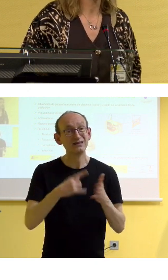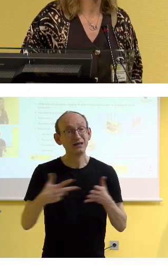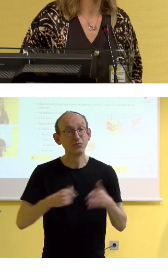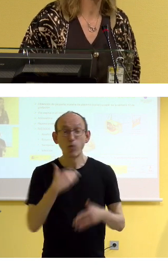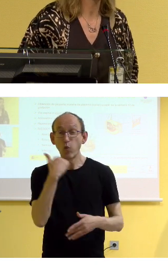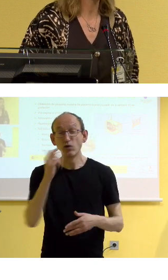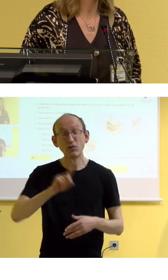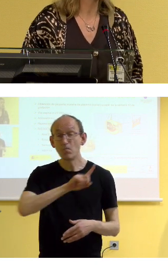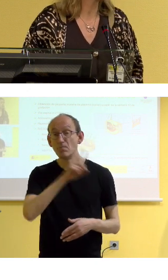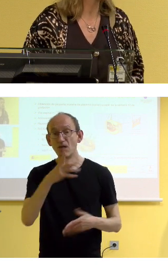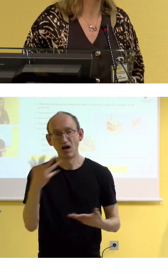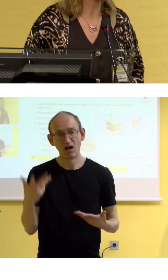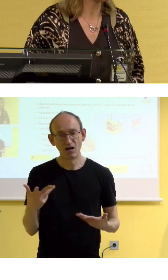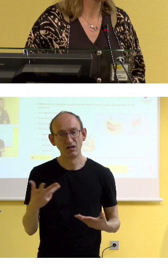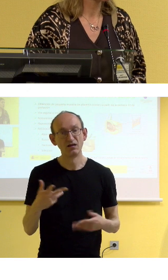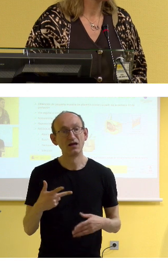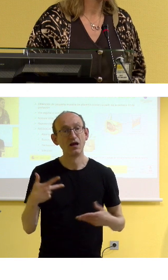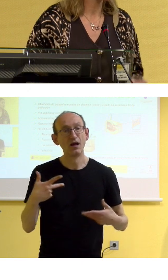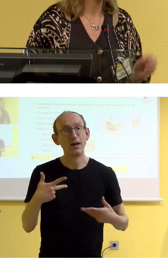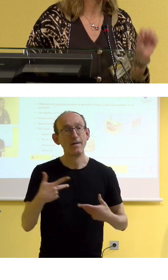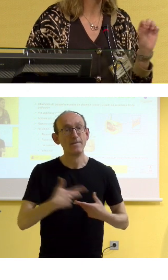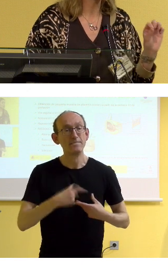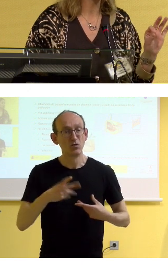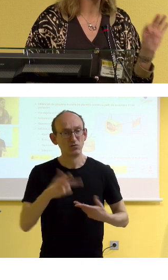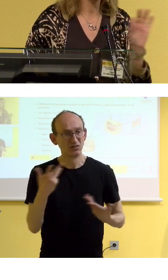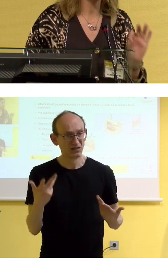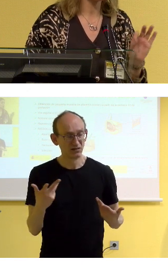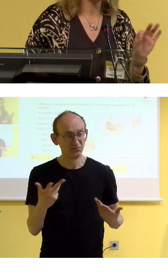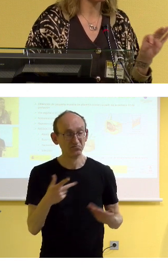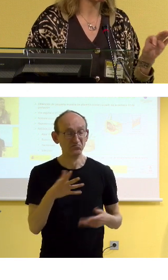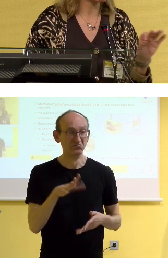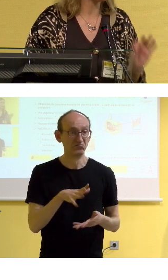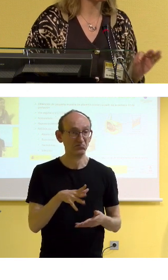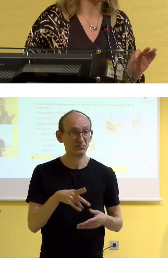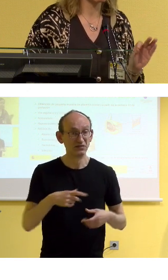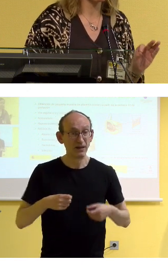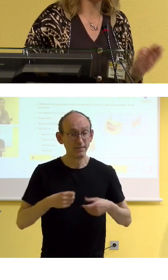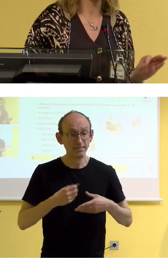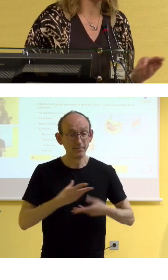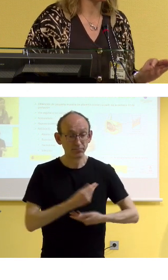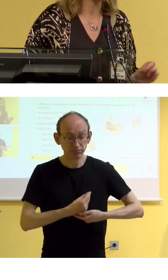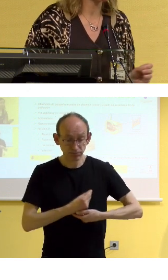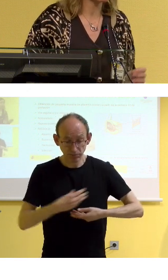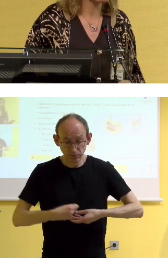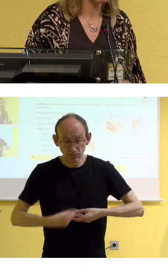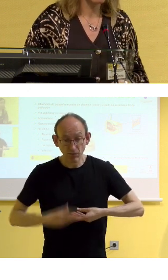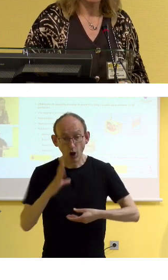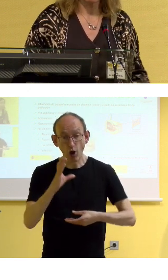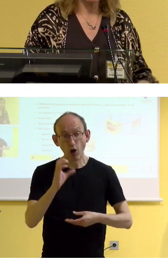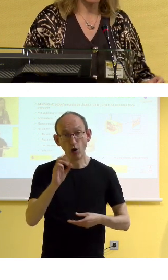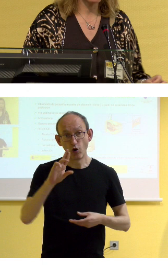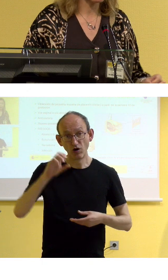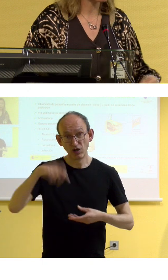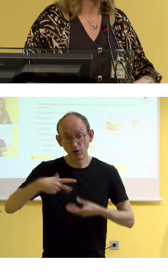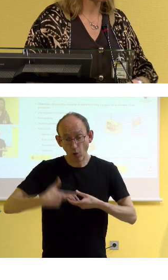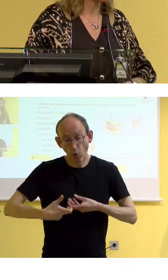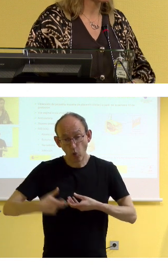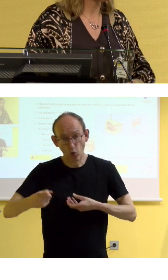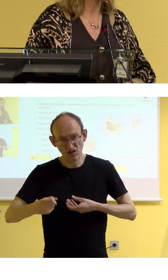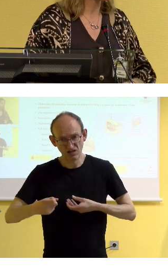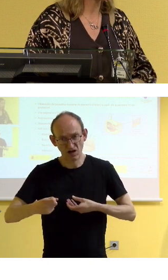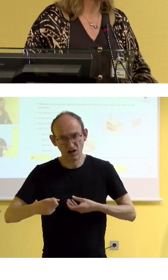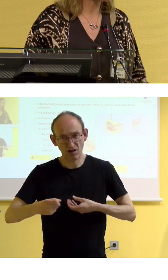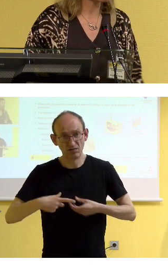hacer es lo que se denomina biopsia corial, que es coger como una muestra de la placenta, del corión en ese embrión. Se puede hacer a través